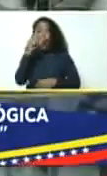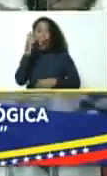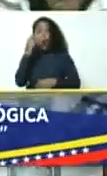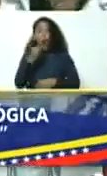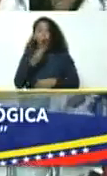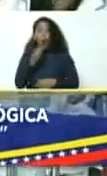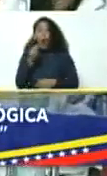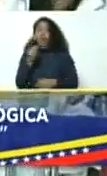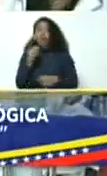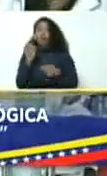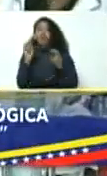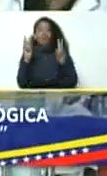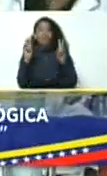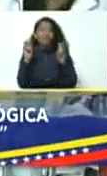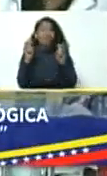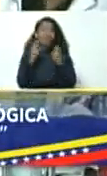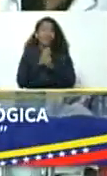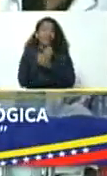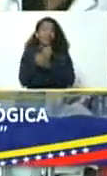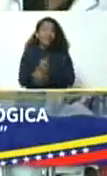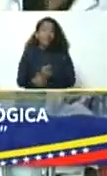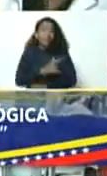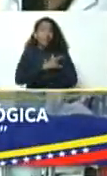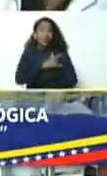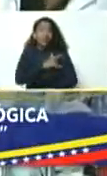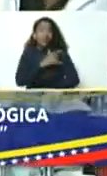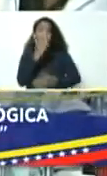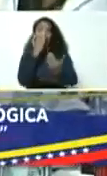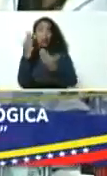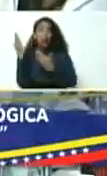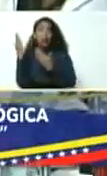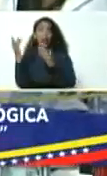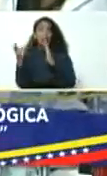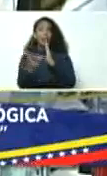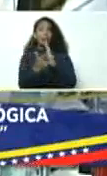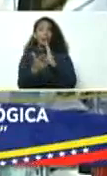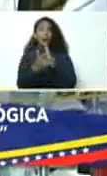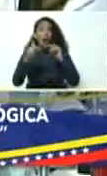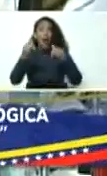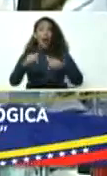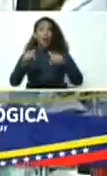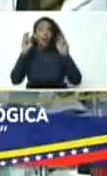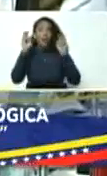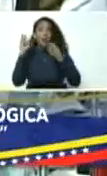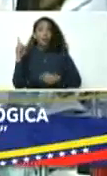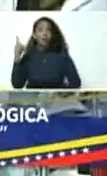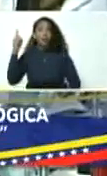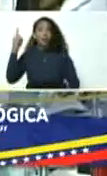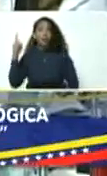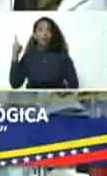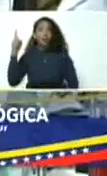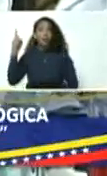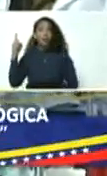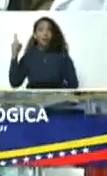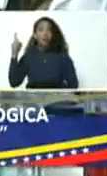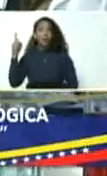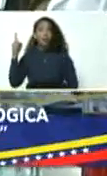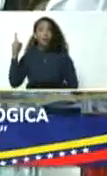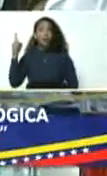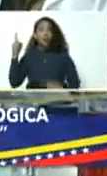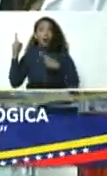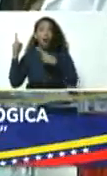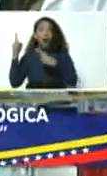recién salido, pues, de la universidad. Es técnico en esto y, bueno, él, pues, salió de